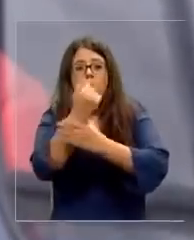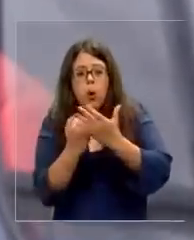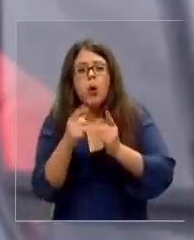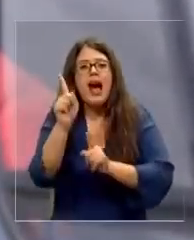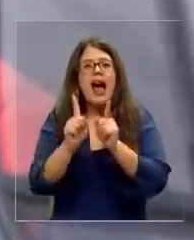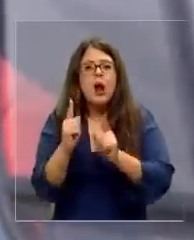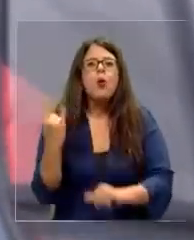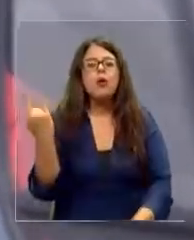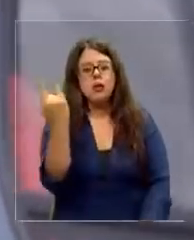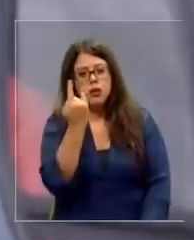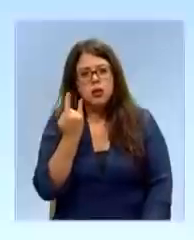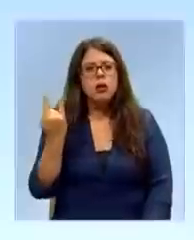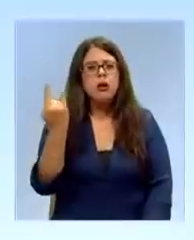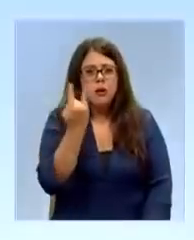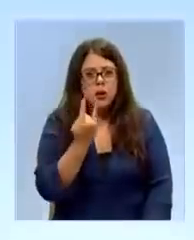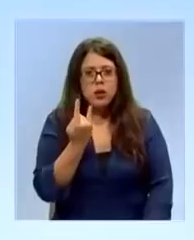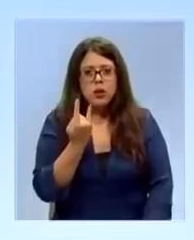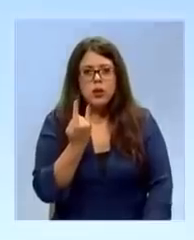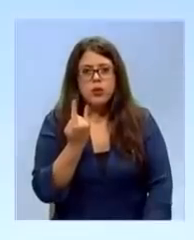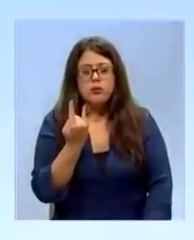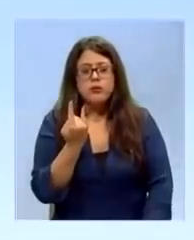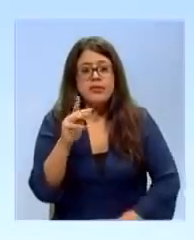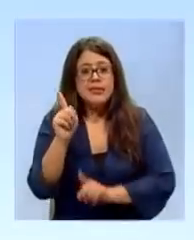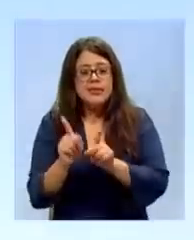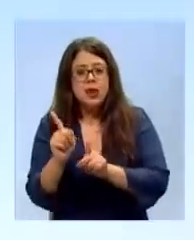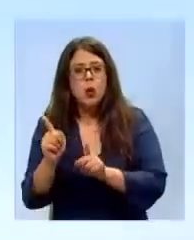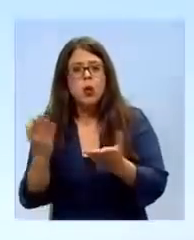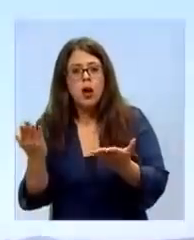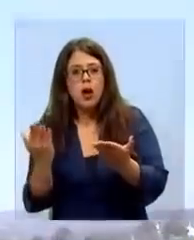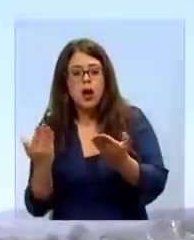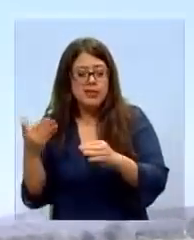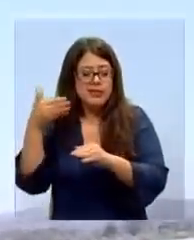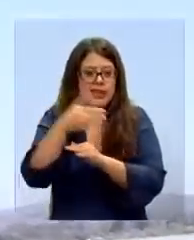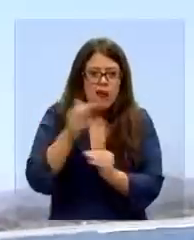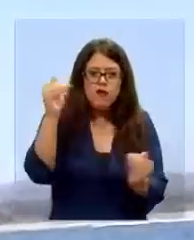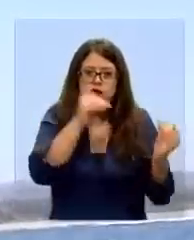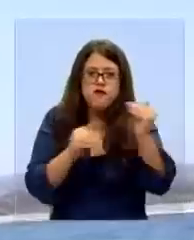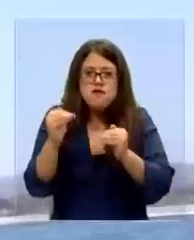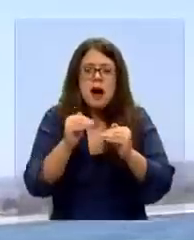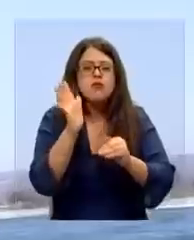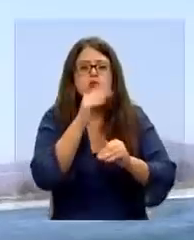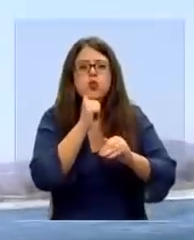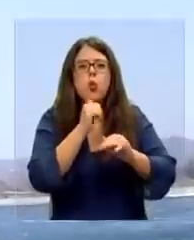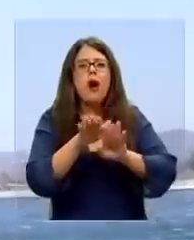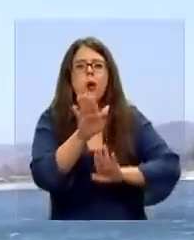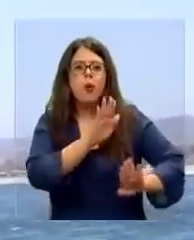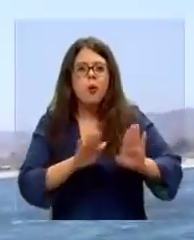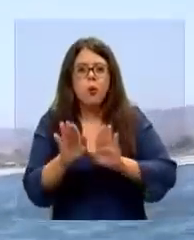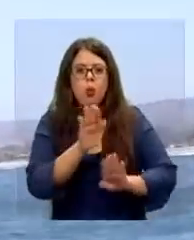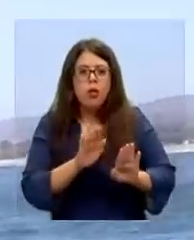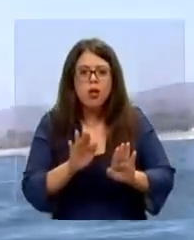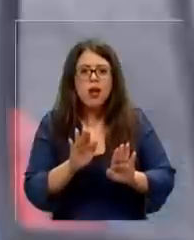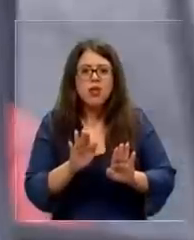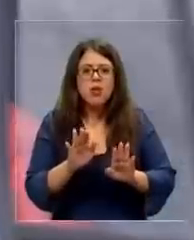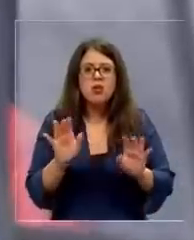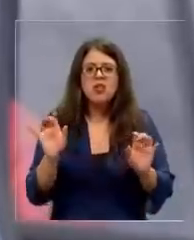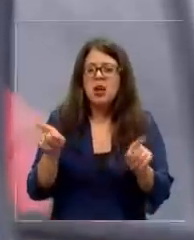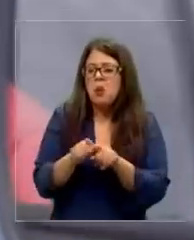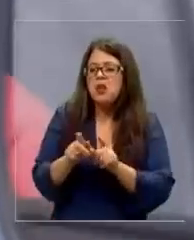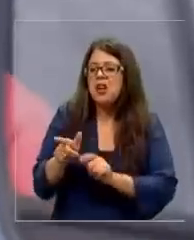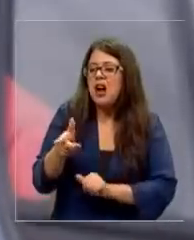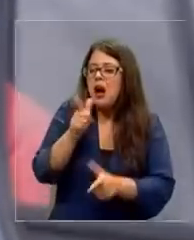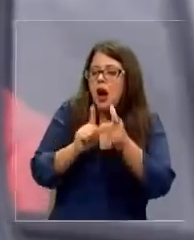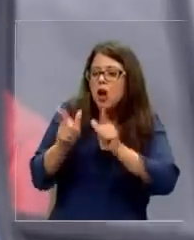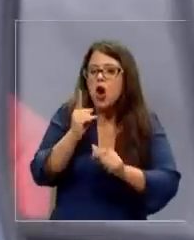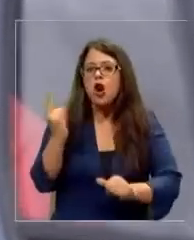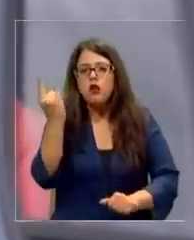ebrias, es decir, se ingresan al mar, obviamente sin la prevención de haber estado bebiendo alcohol, y